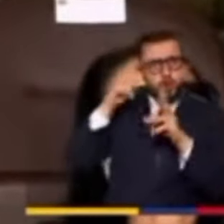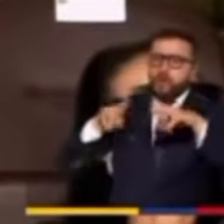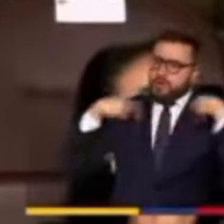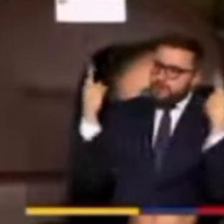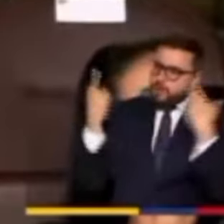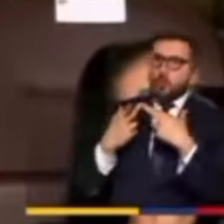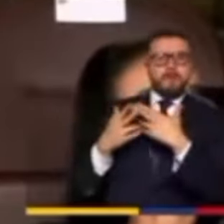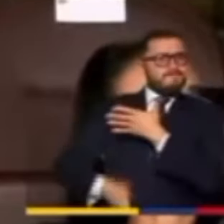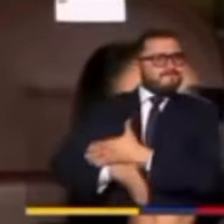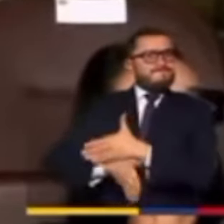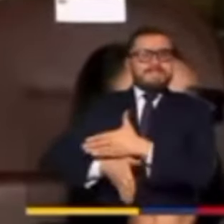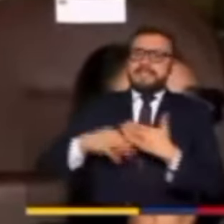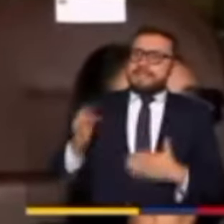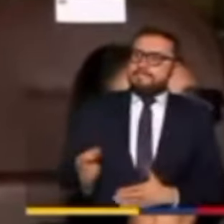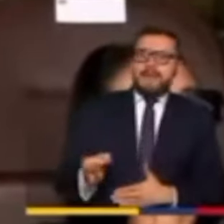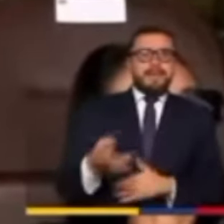reúnen permanentemente